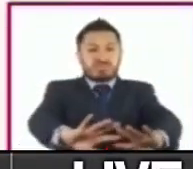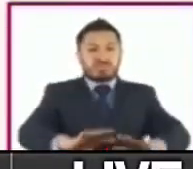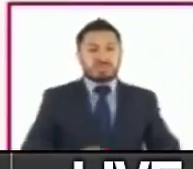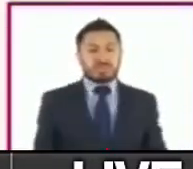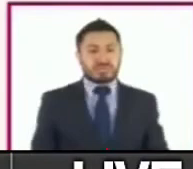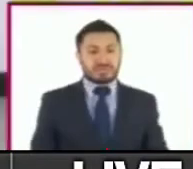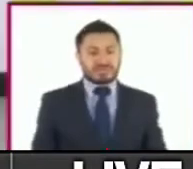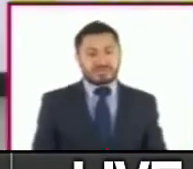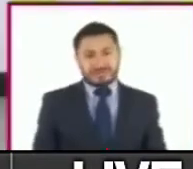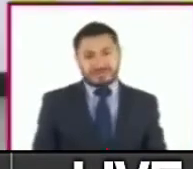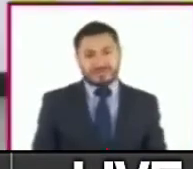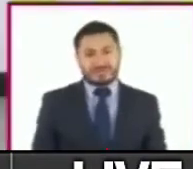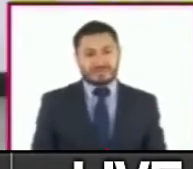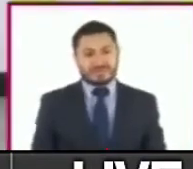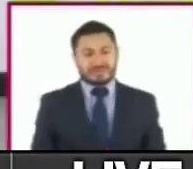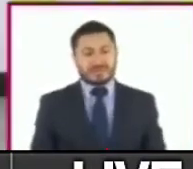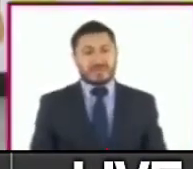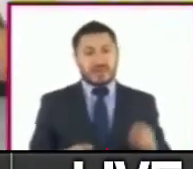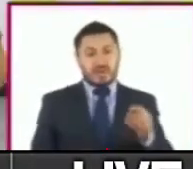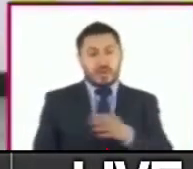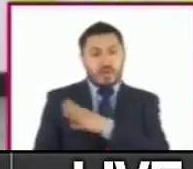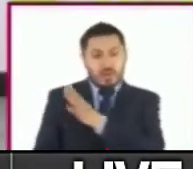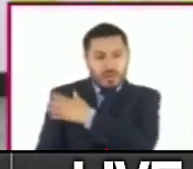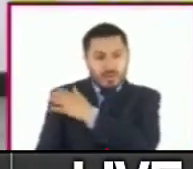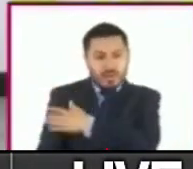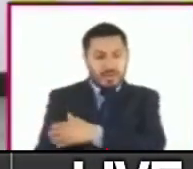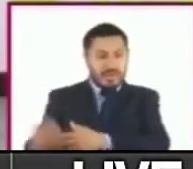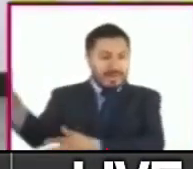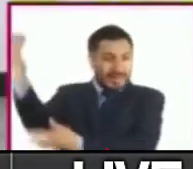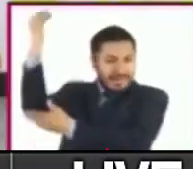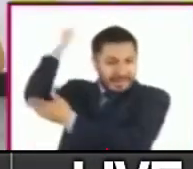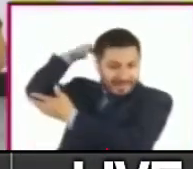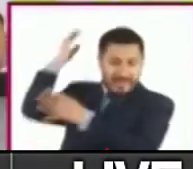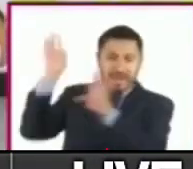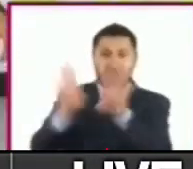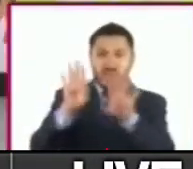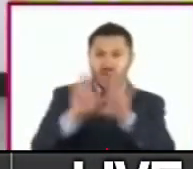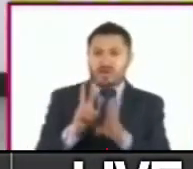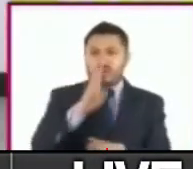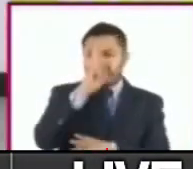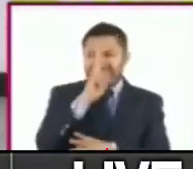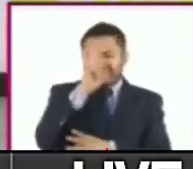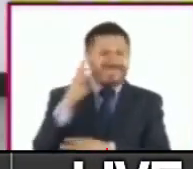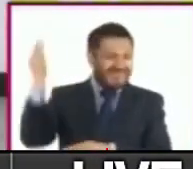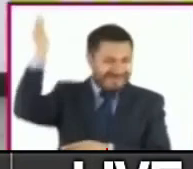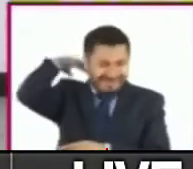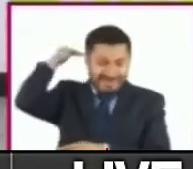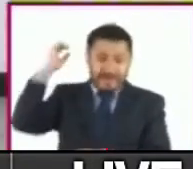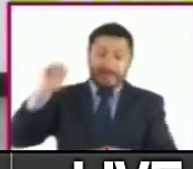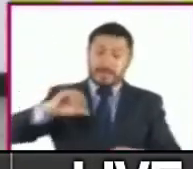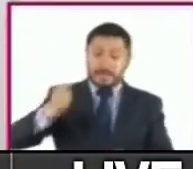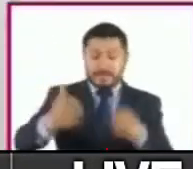Llevo uno de mis brazos hacia atrás como si quisiera rascarme la espalda y el otro ayuda.